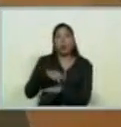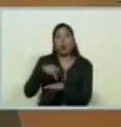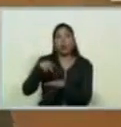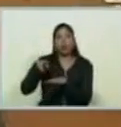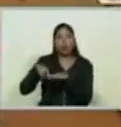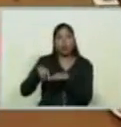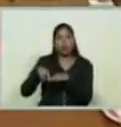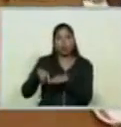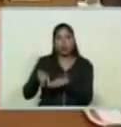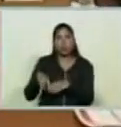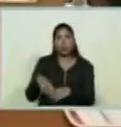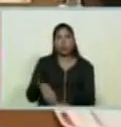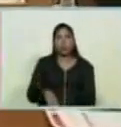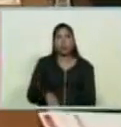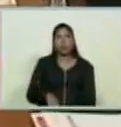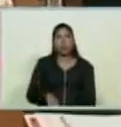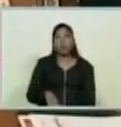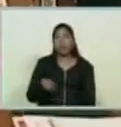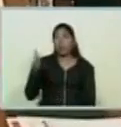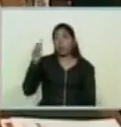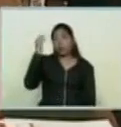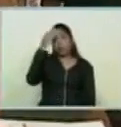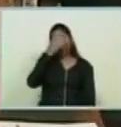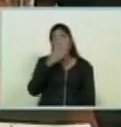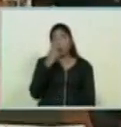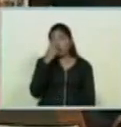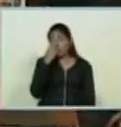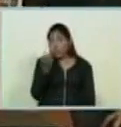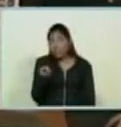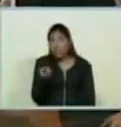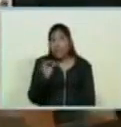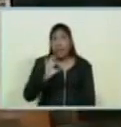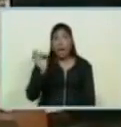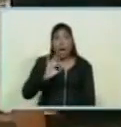que está viviendo el pueblo de Puerto Rico y todavía Donald Trump no lo visita.